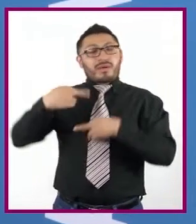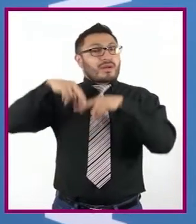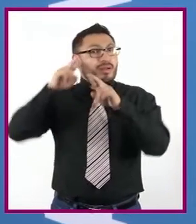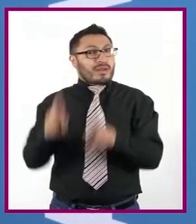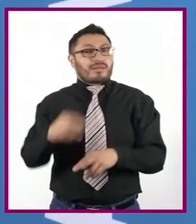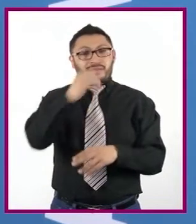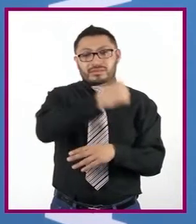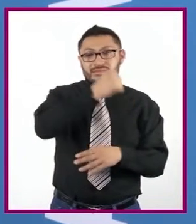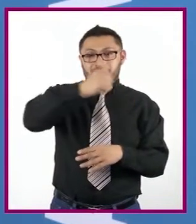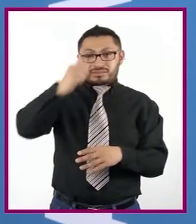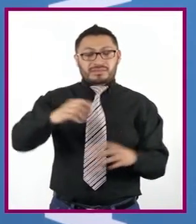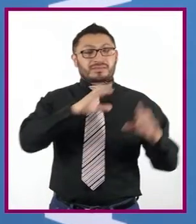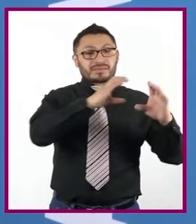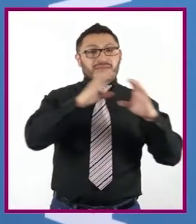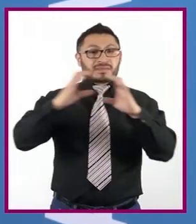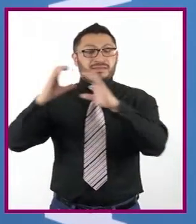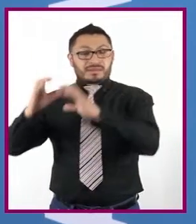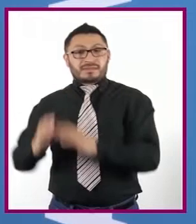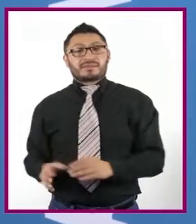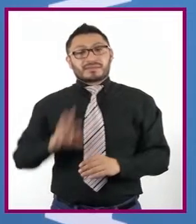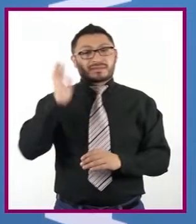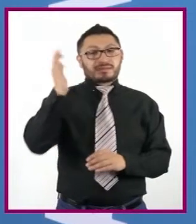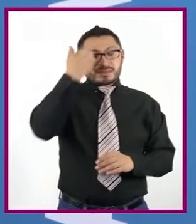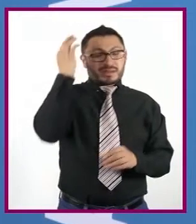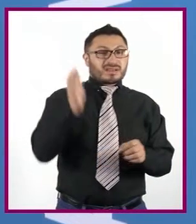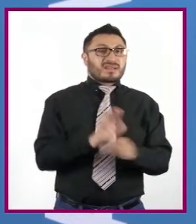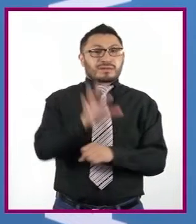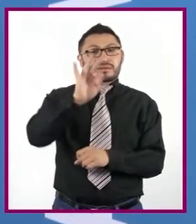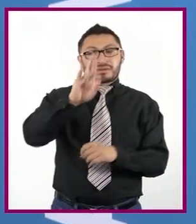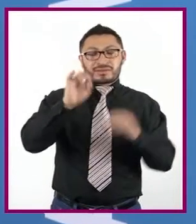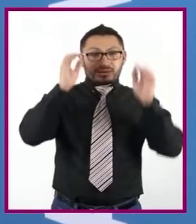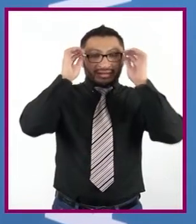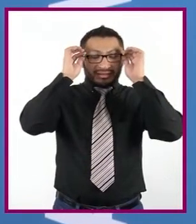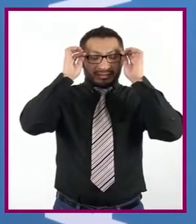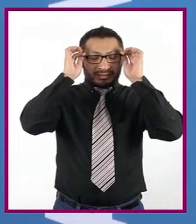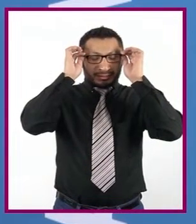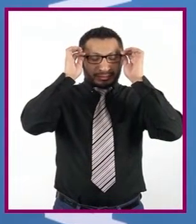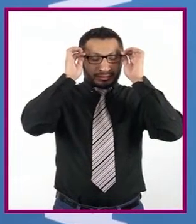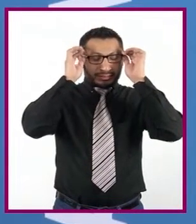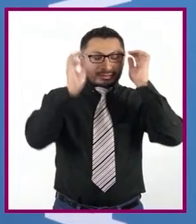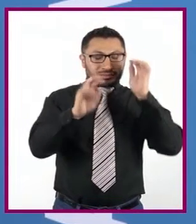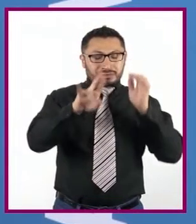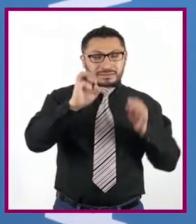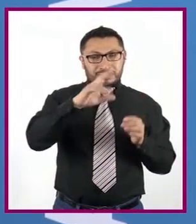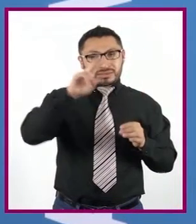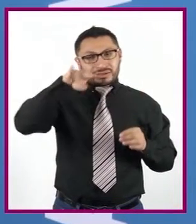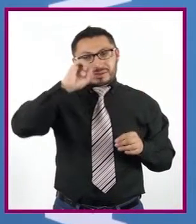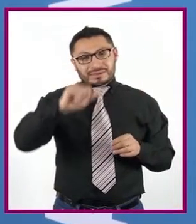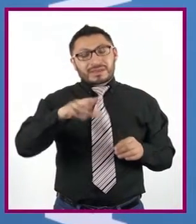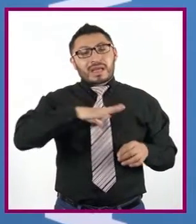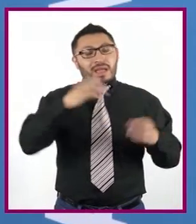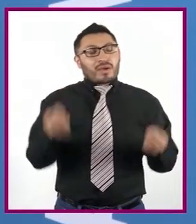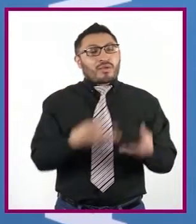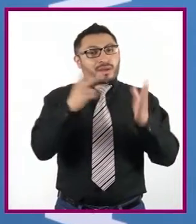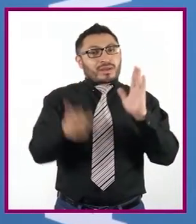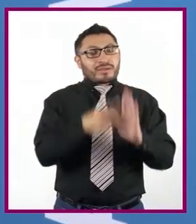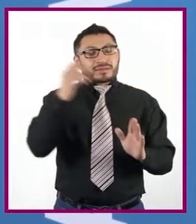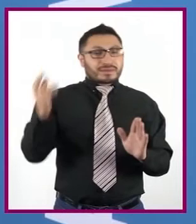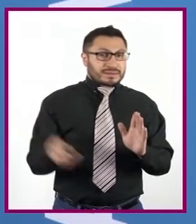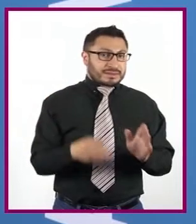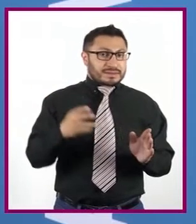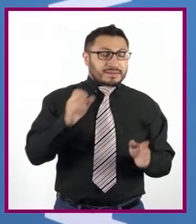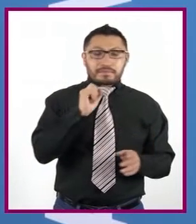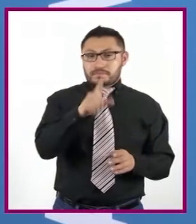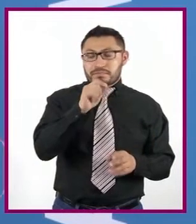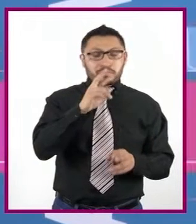representa cada sector circular. Recordemos que la frecuencia es la cantidad de veces que se repite una información o resultado. En